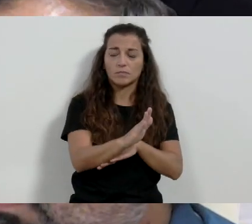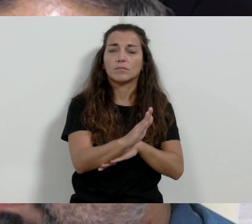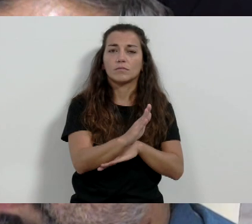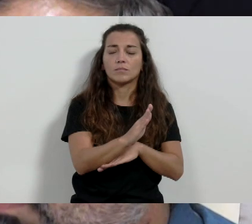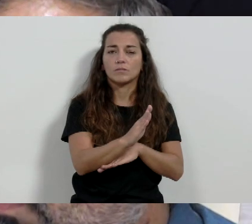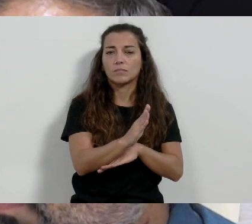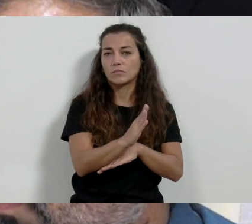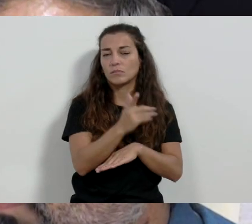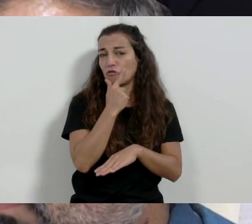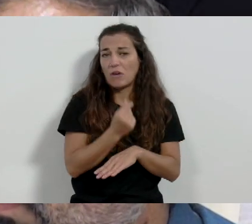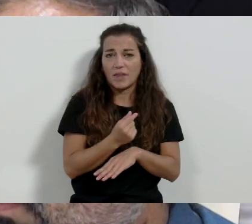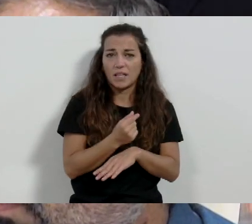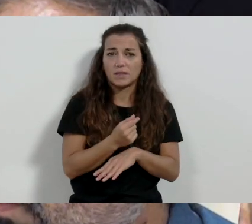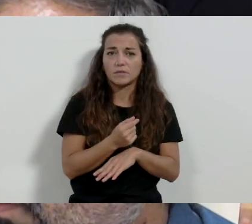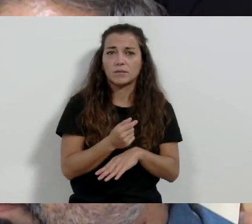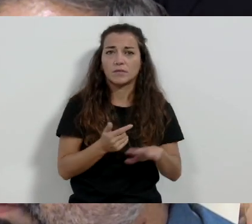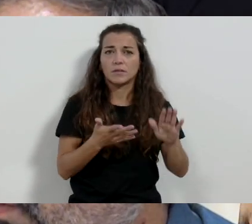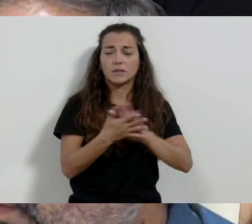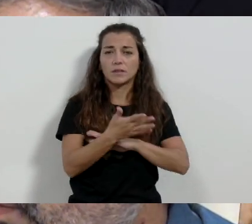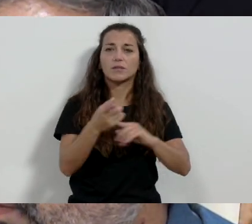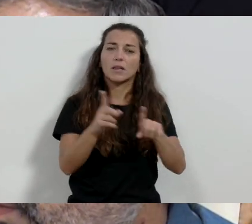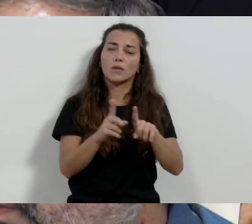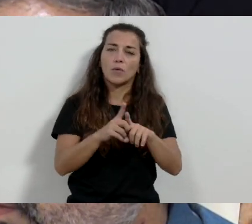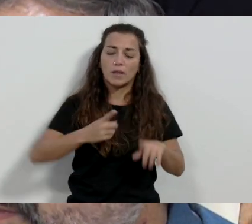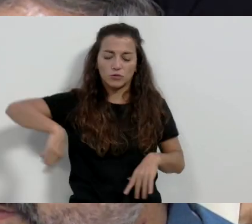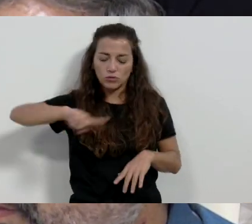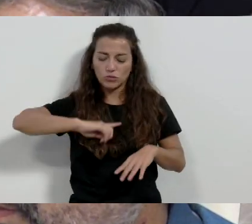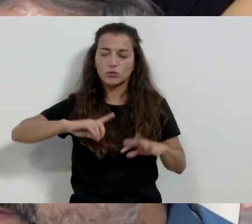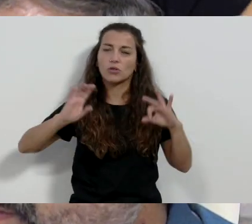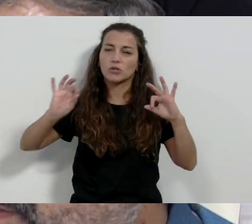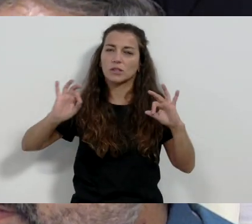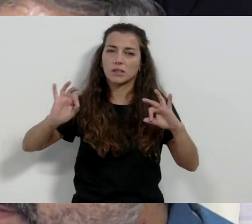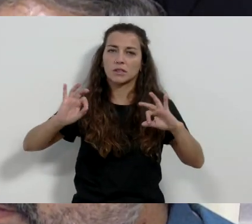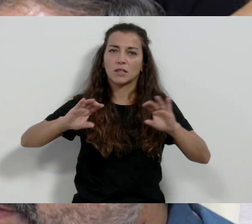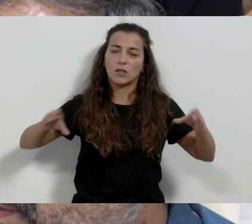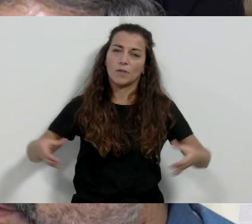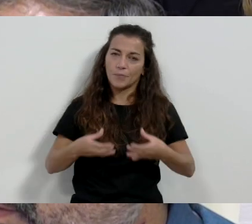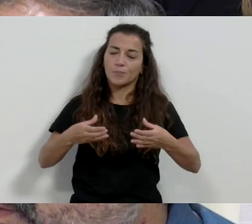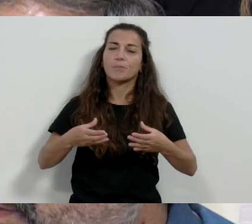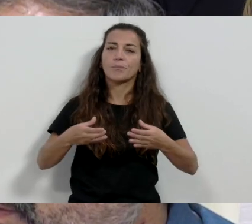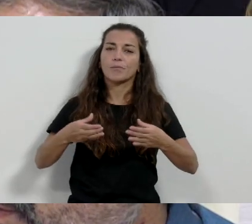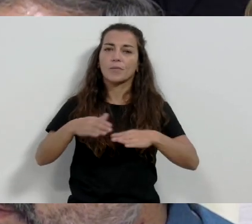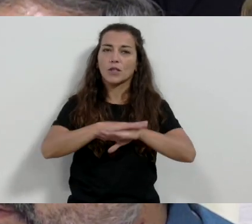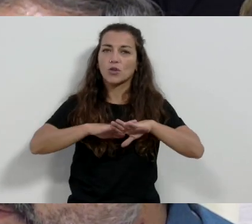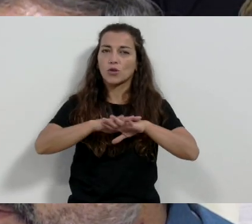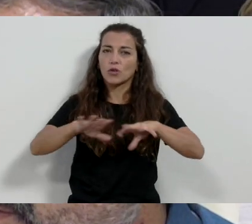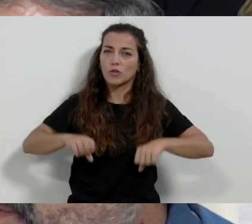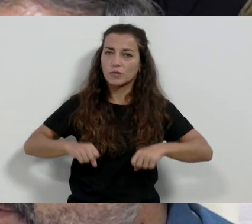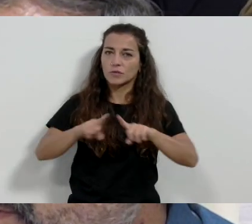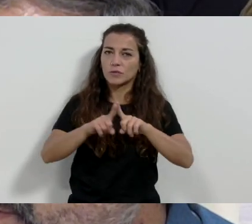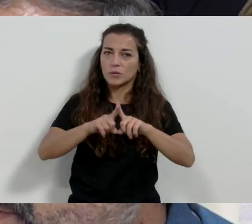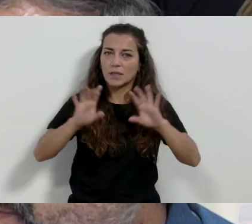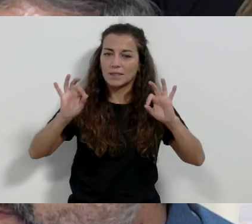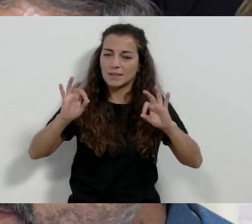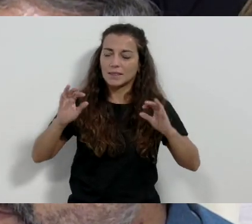que este equipo de gobierno ha invertido, ¿no?, en una aplicación para el inventario. Todo el inventario municipal